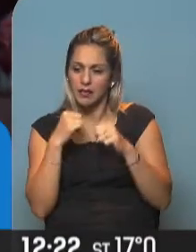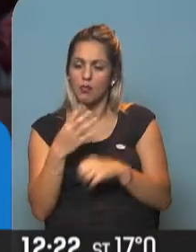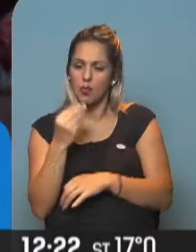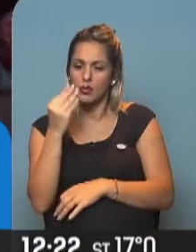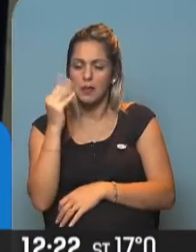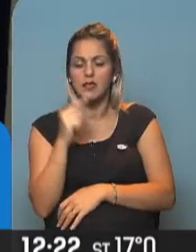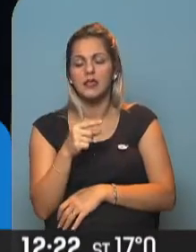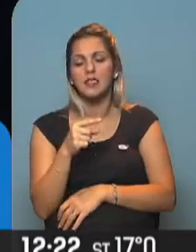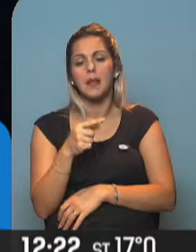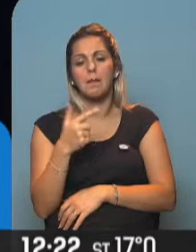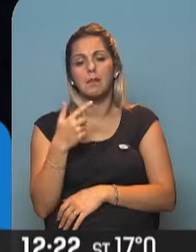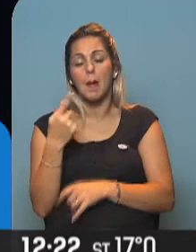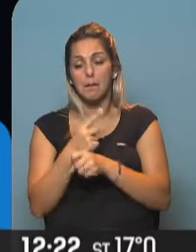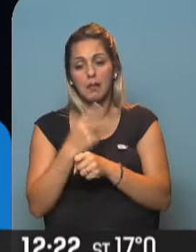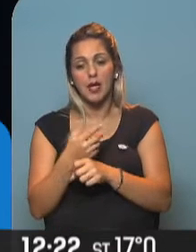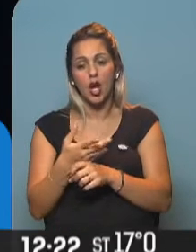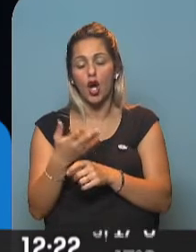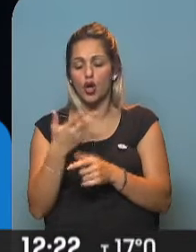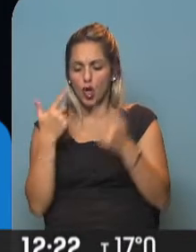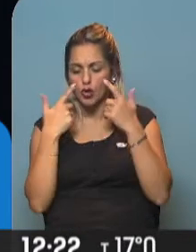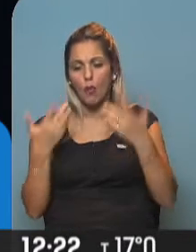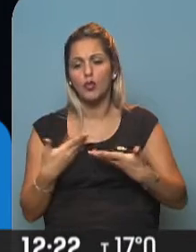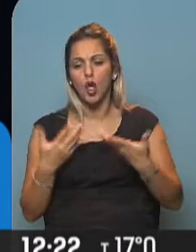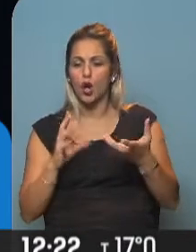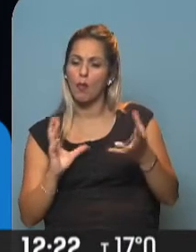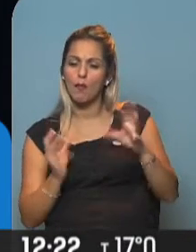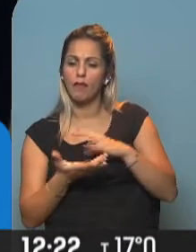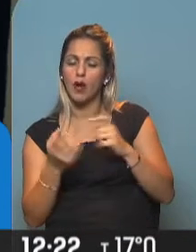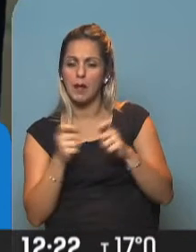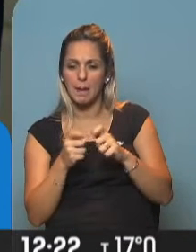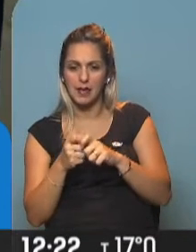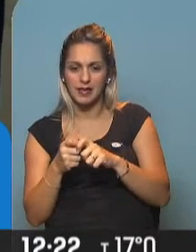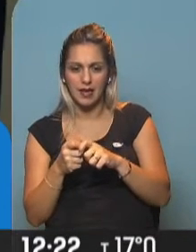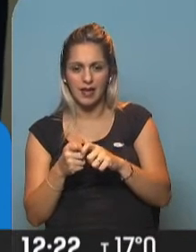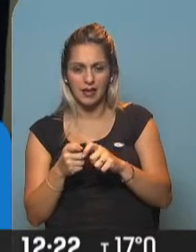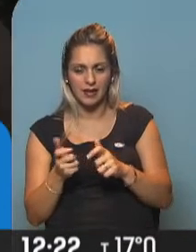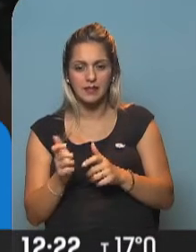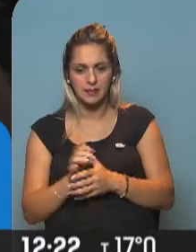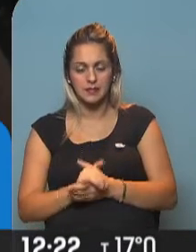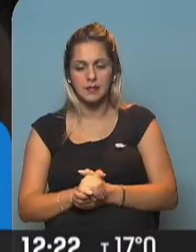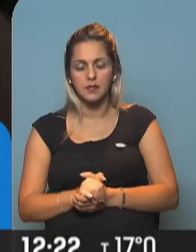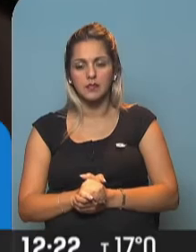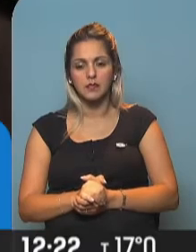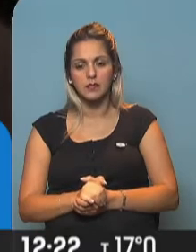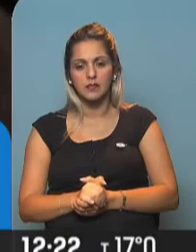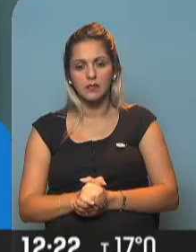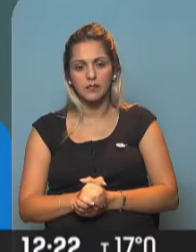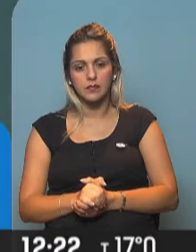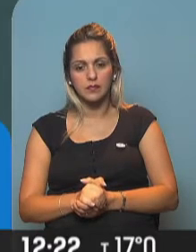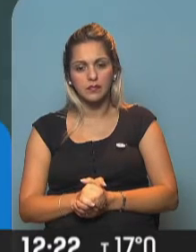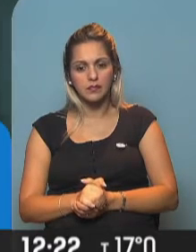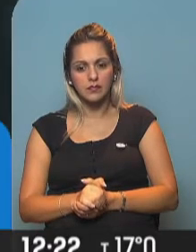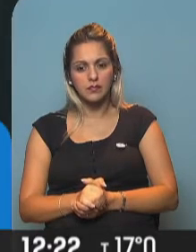Armando nos mostró como un esquema de la película, como si fuera un electrocardiograma también. Es